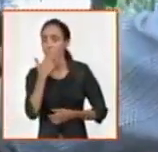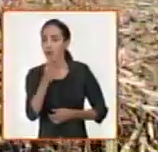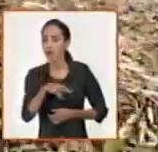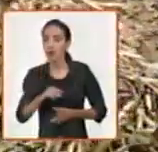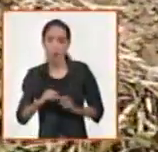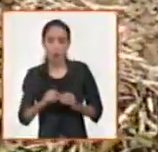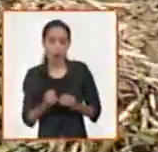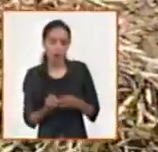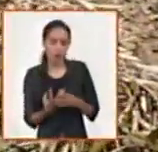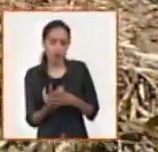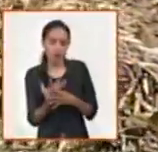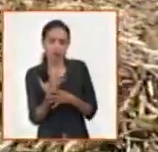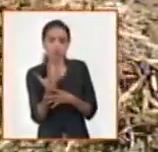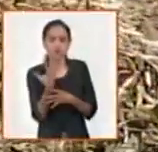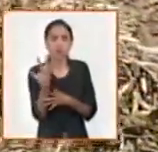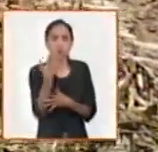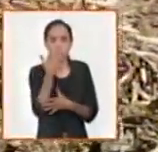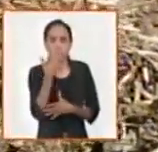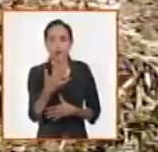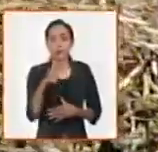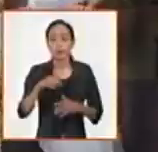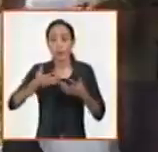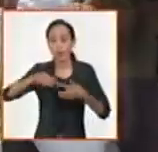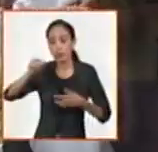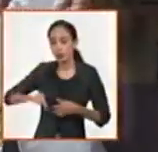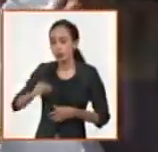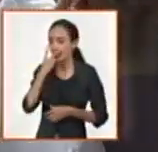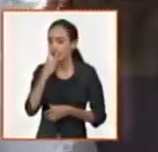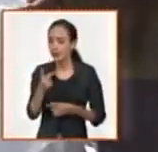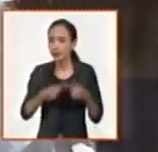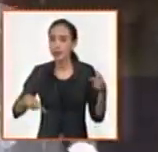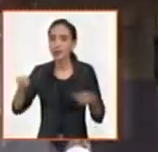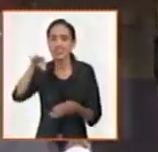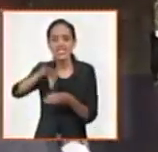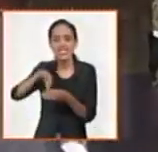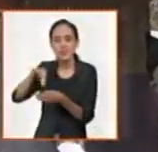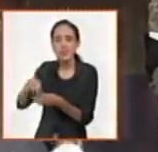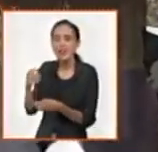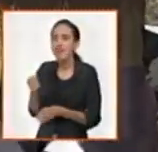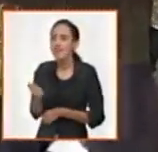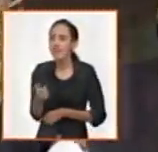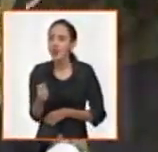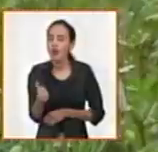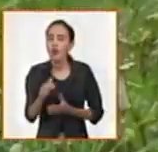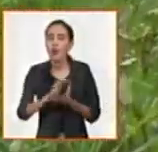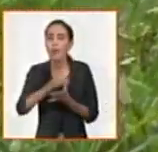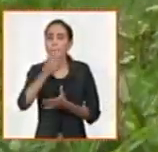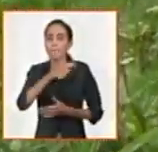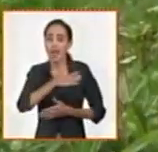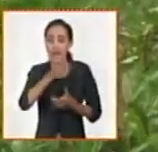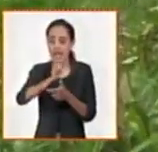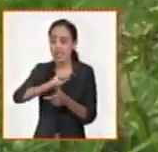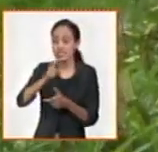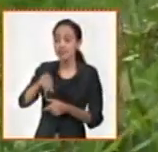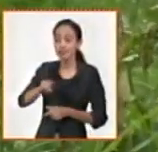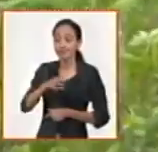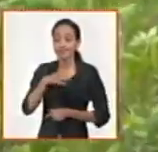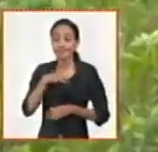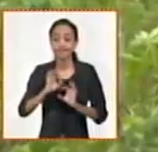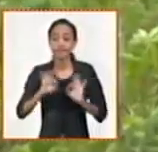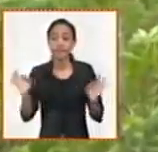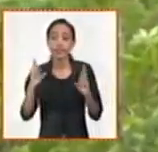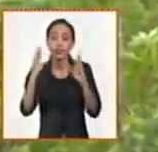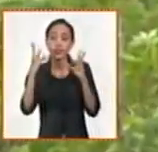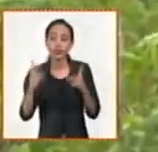de crecimiento a las plantas. Este productor se dedica sobre todo a las semillas de frijoles, maíz y sorgo, donde ha tenido